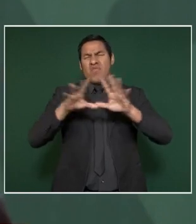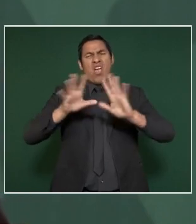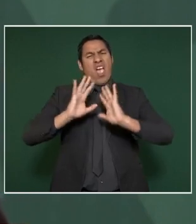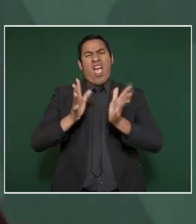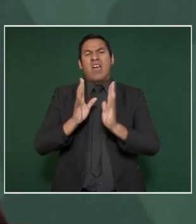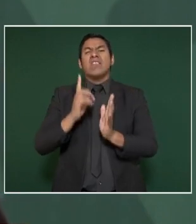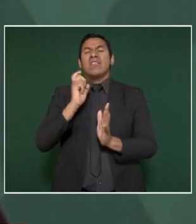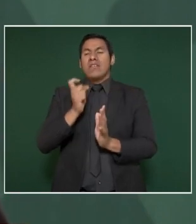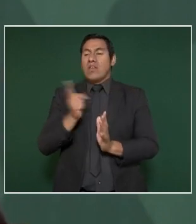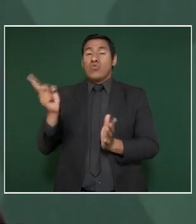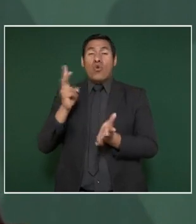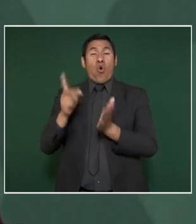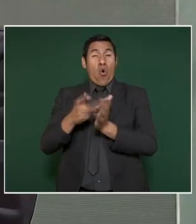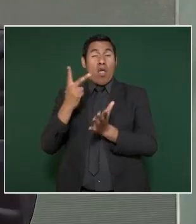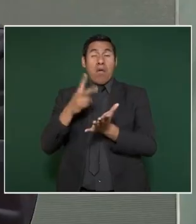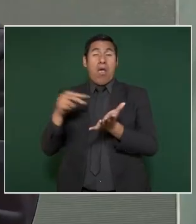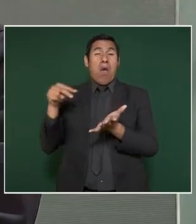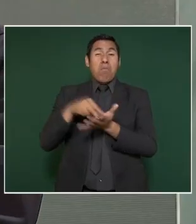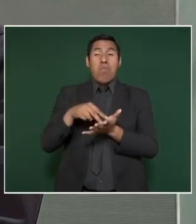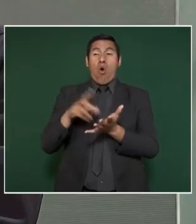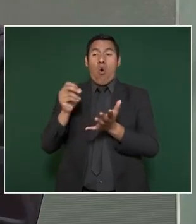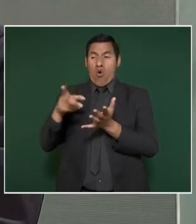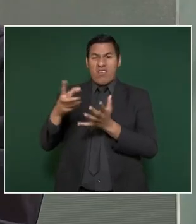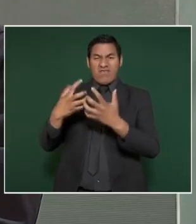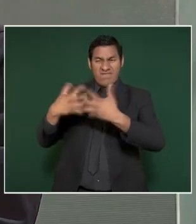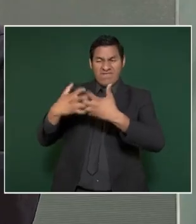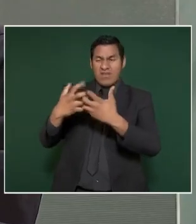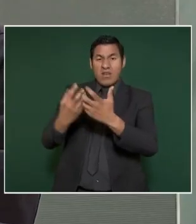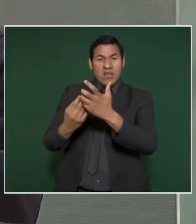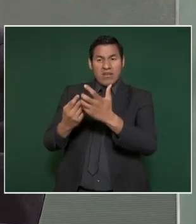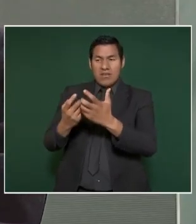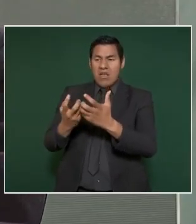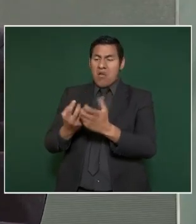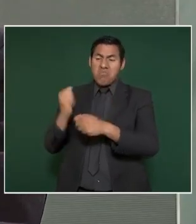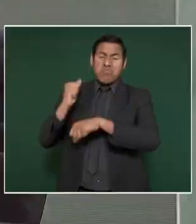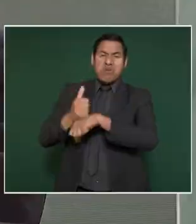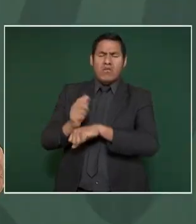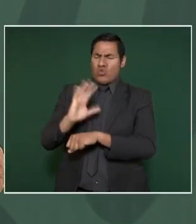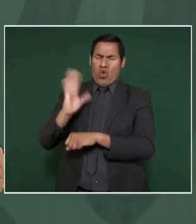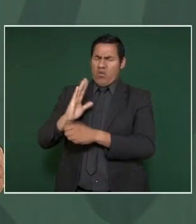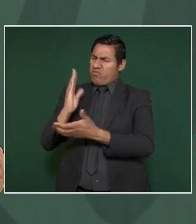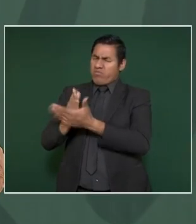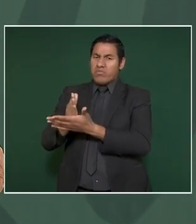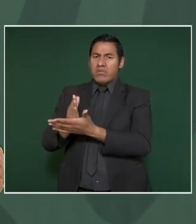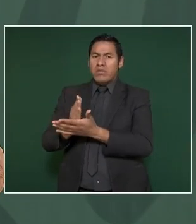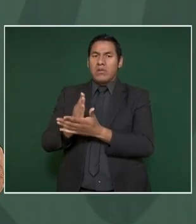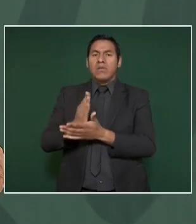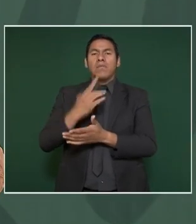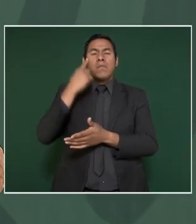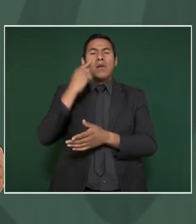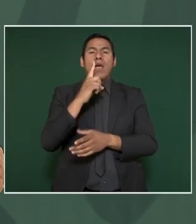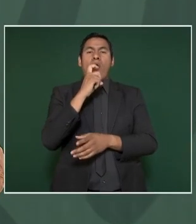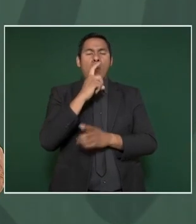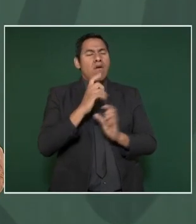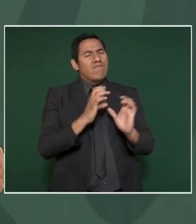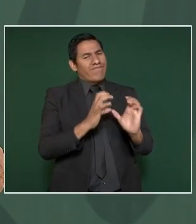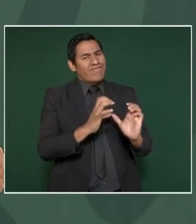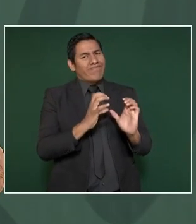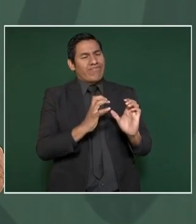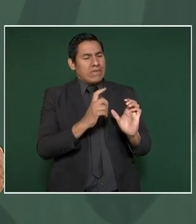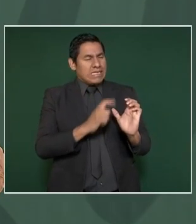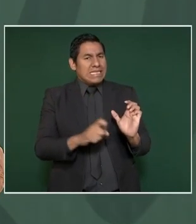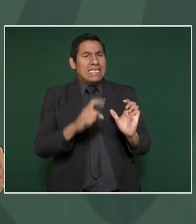puedan establecer estas plantas y se proteja el agua para la